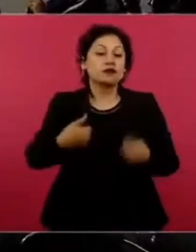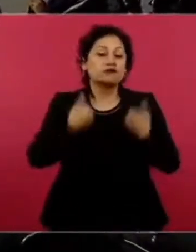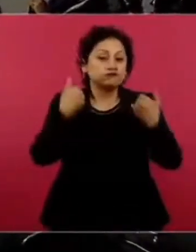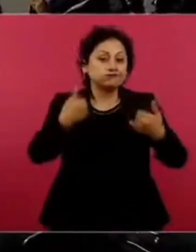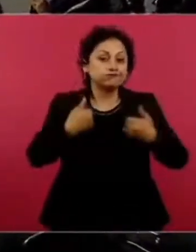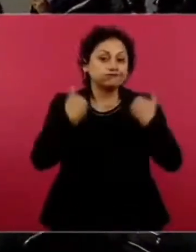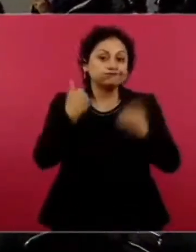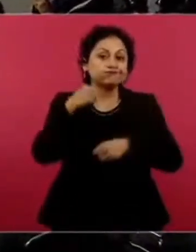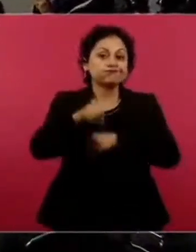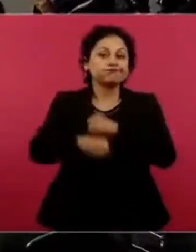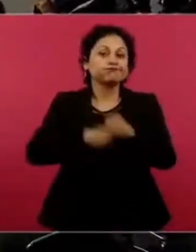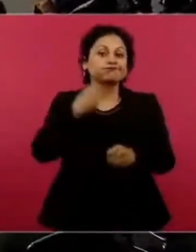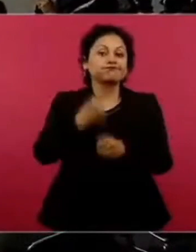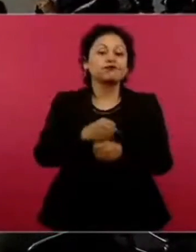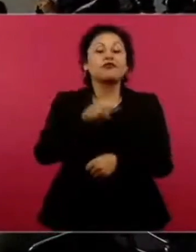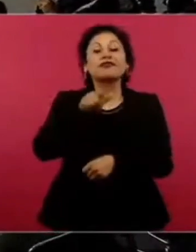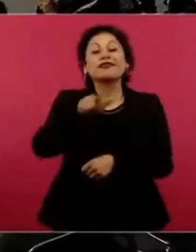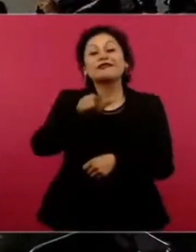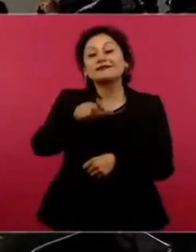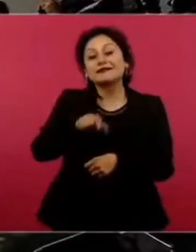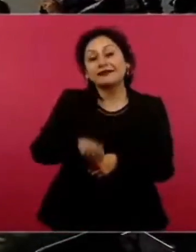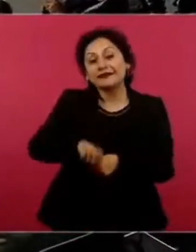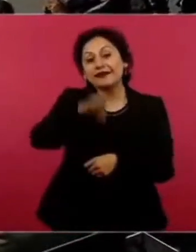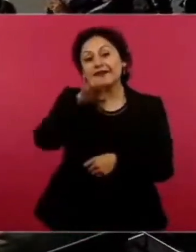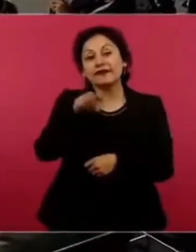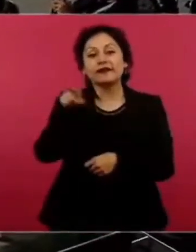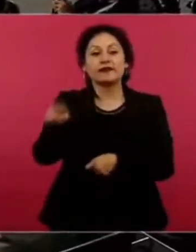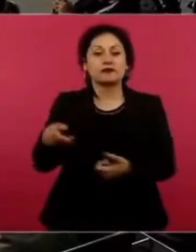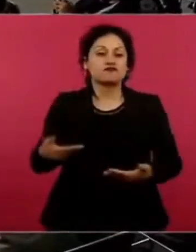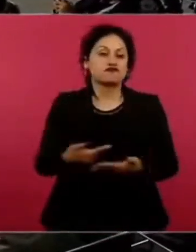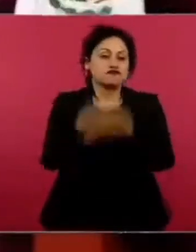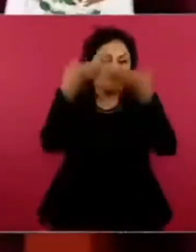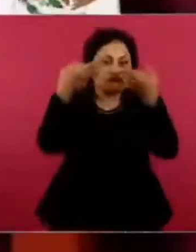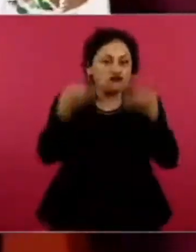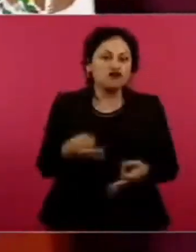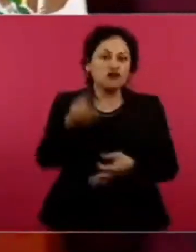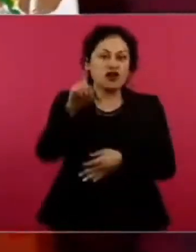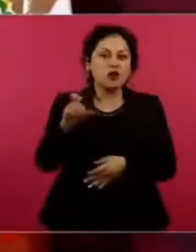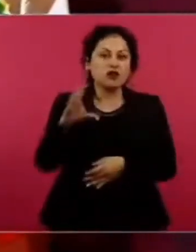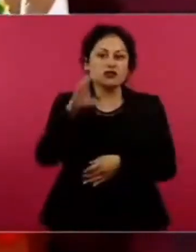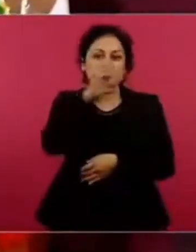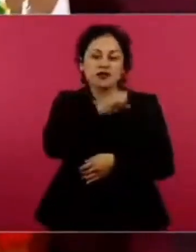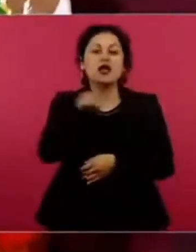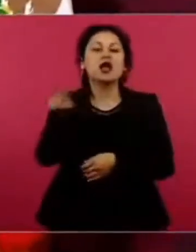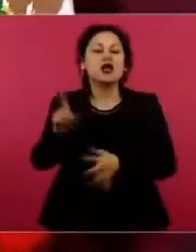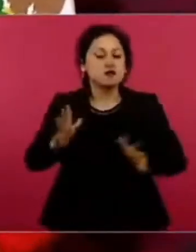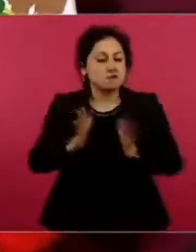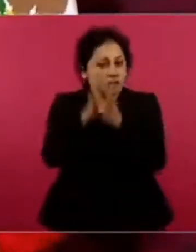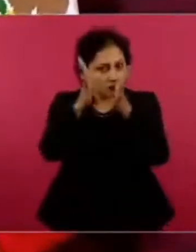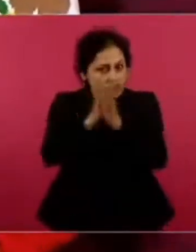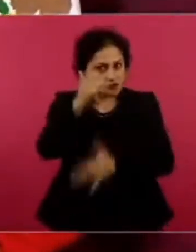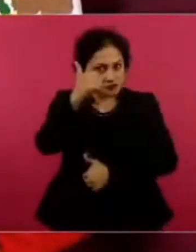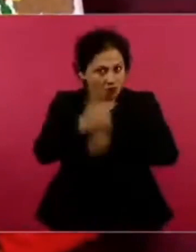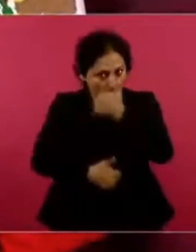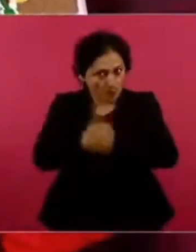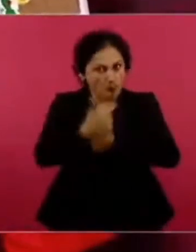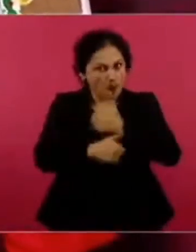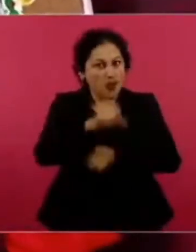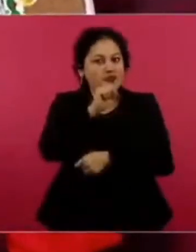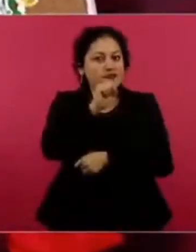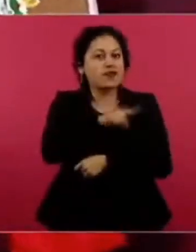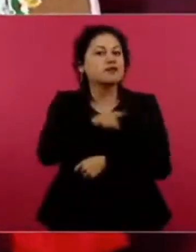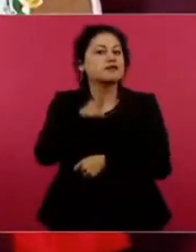originario de Aguascalientes, ganó la medalla de oro en la Olimpiada Internacional de